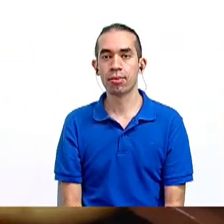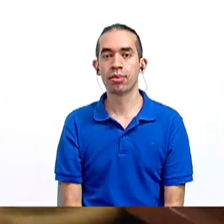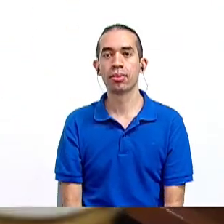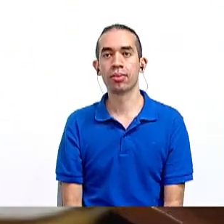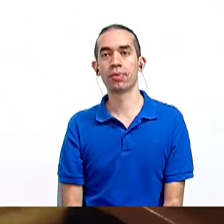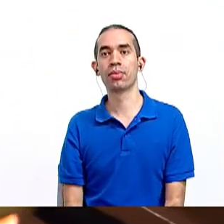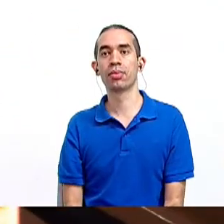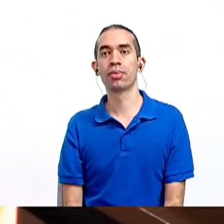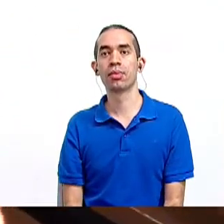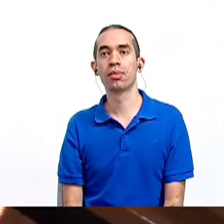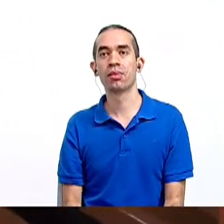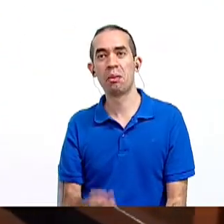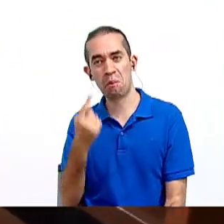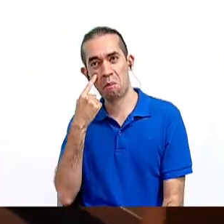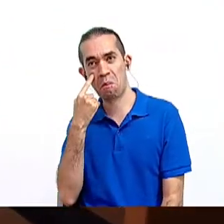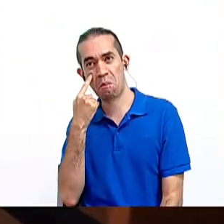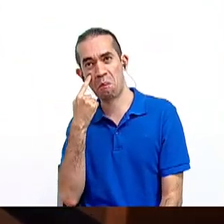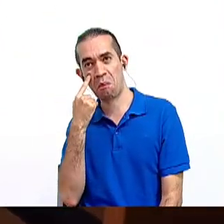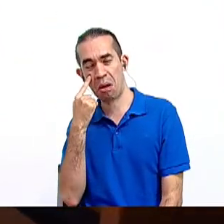genera